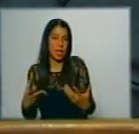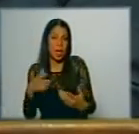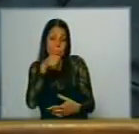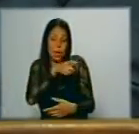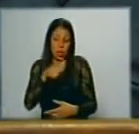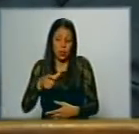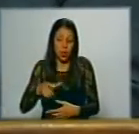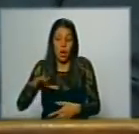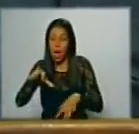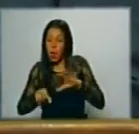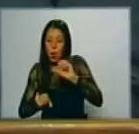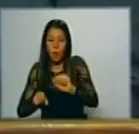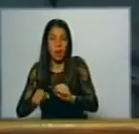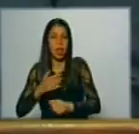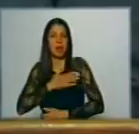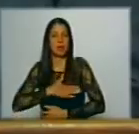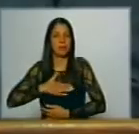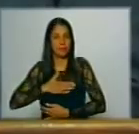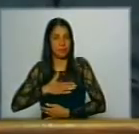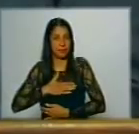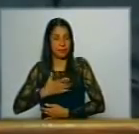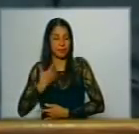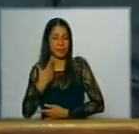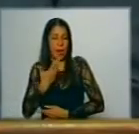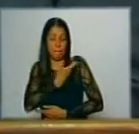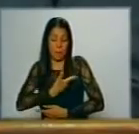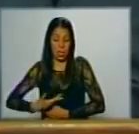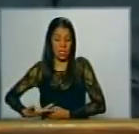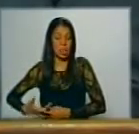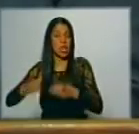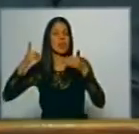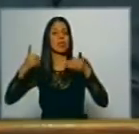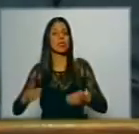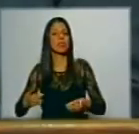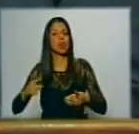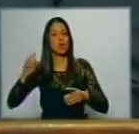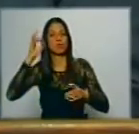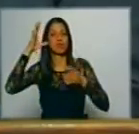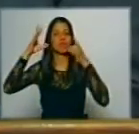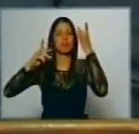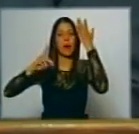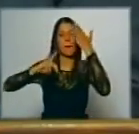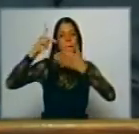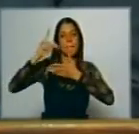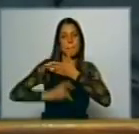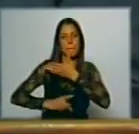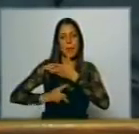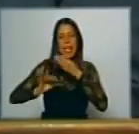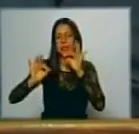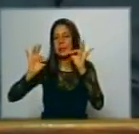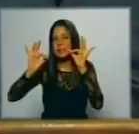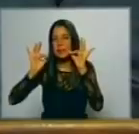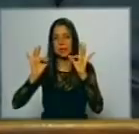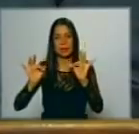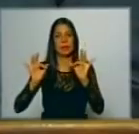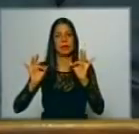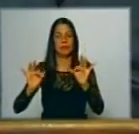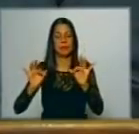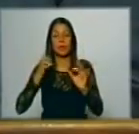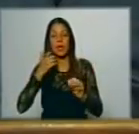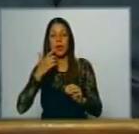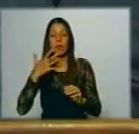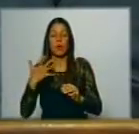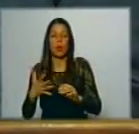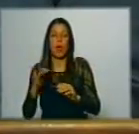la población, podrá dictar las medidas necesarias de carácter excepcional en todo o